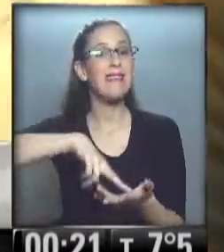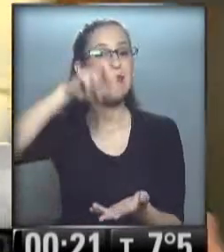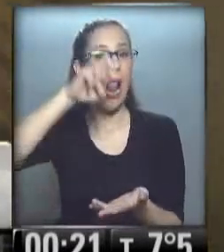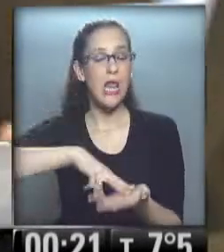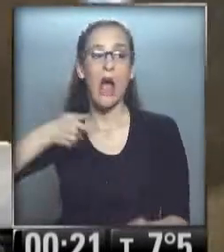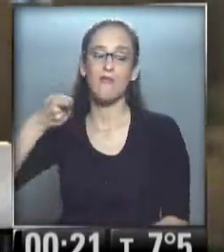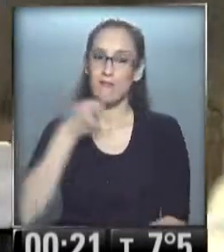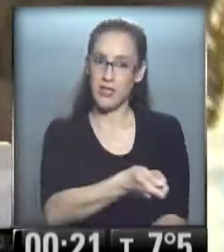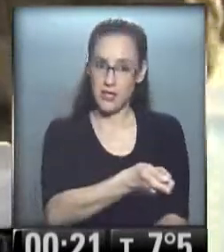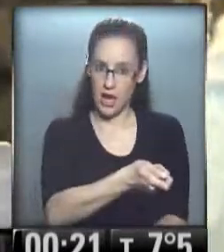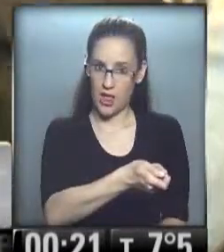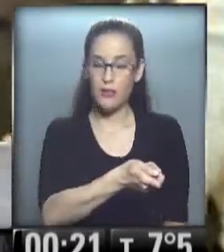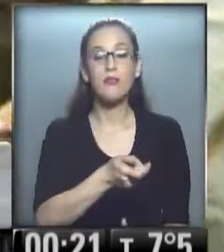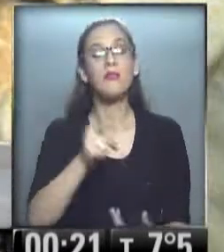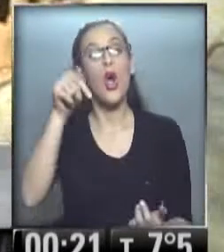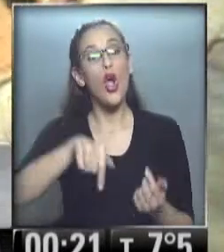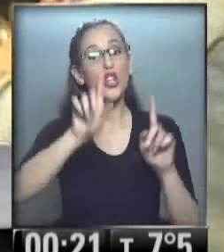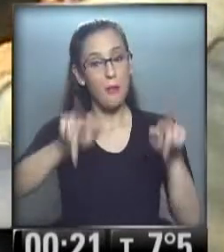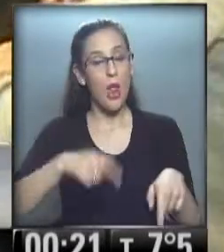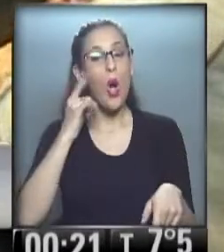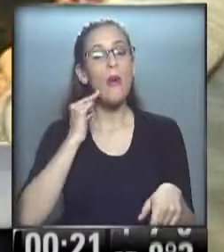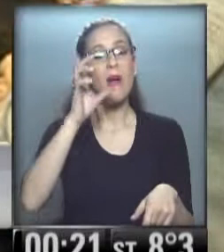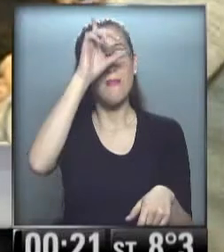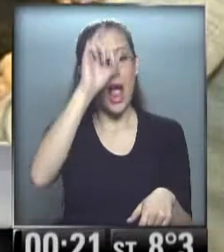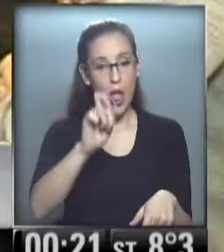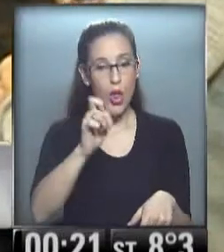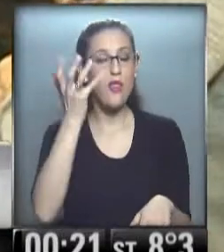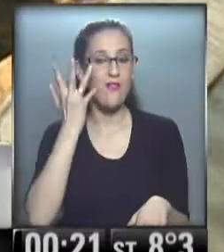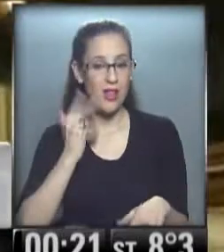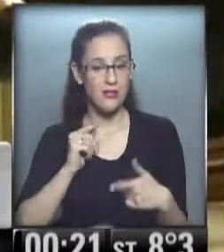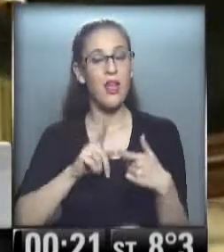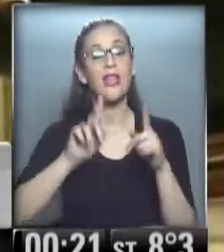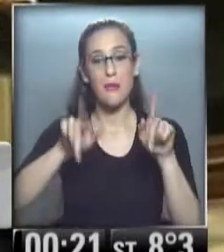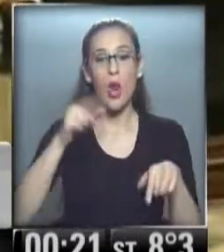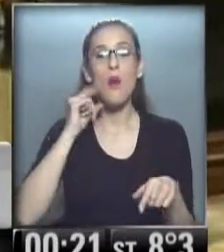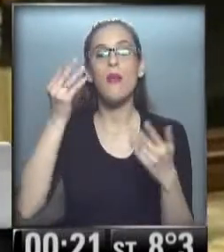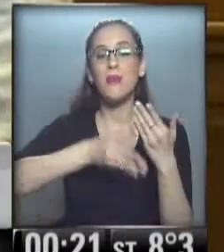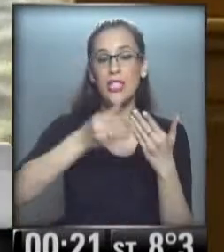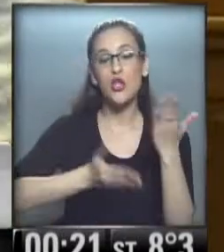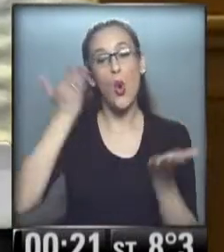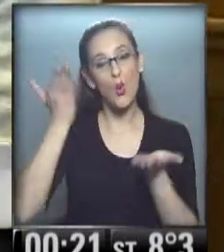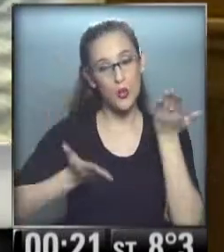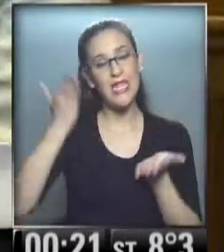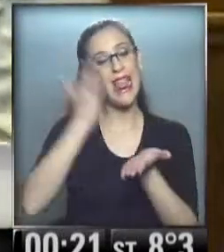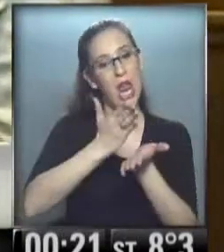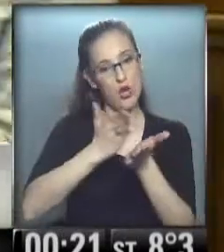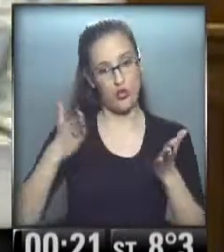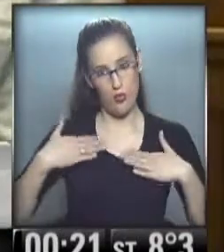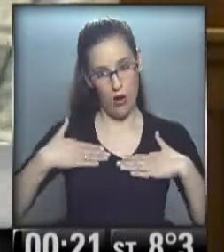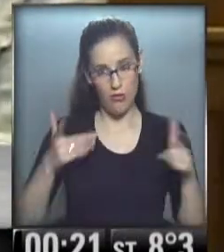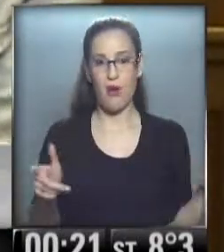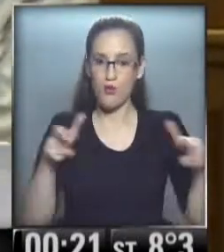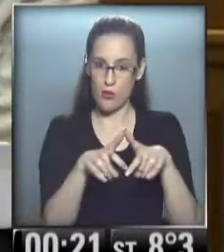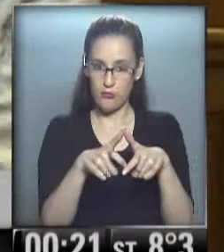del encuentro participaron el embajador francés en la argentina y el ministro de justicia y derechos humanos julio alak